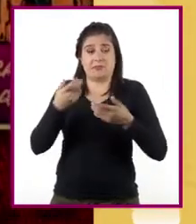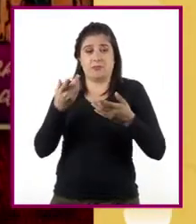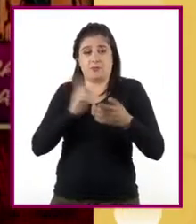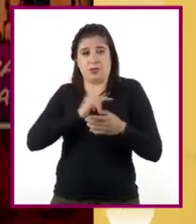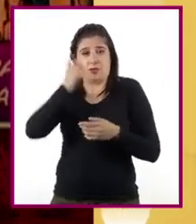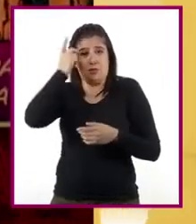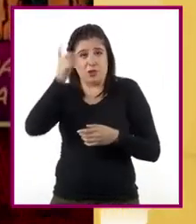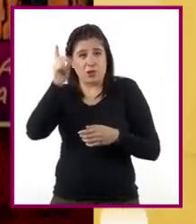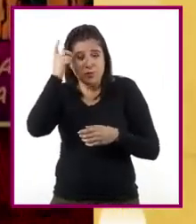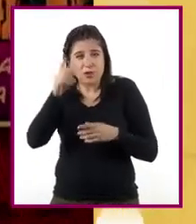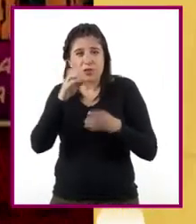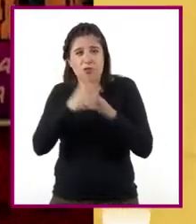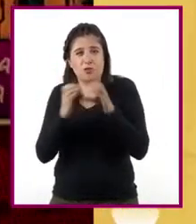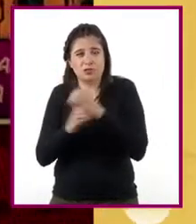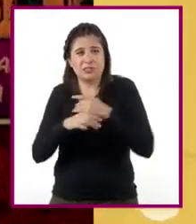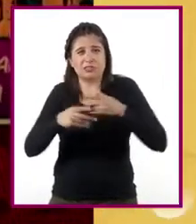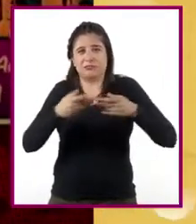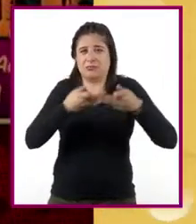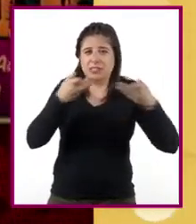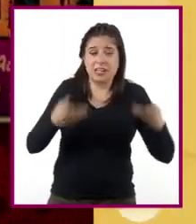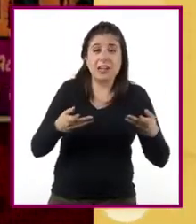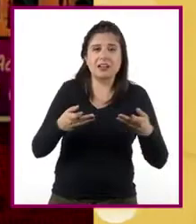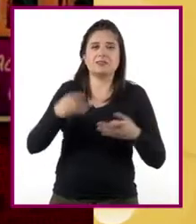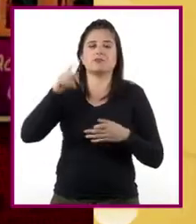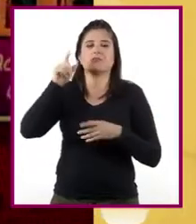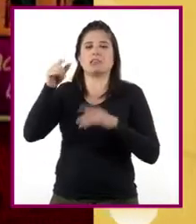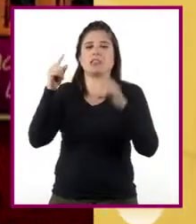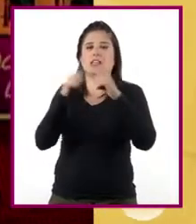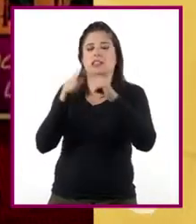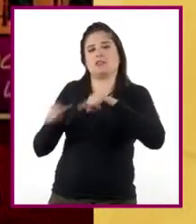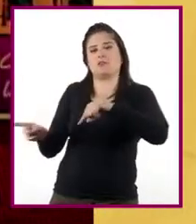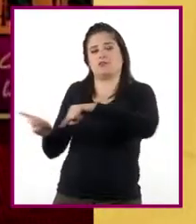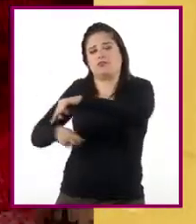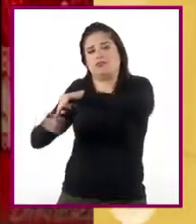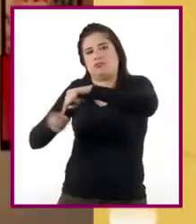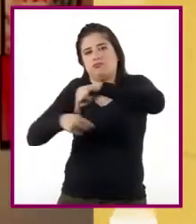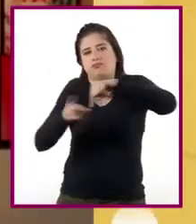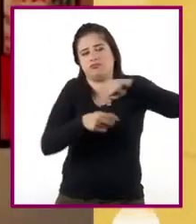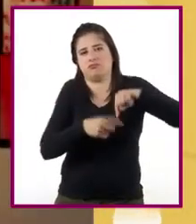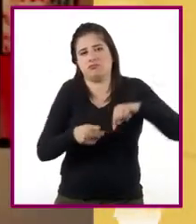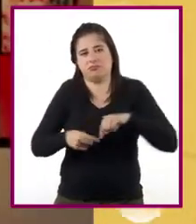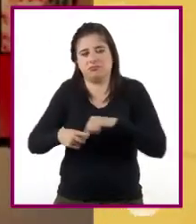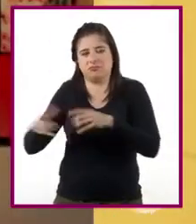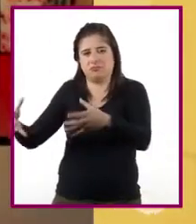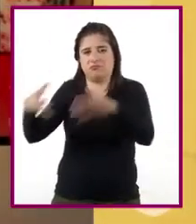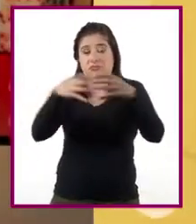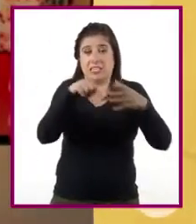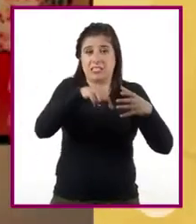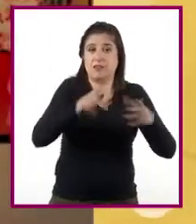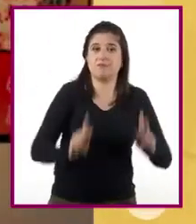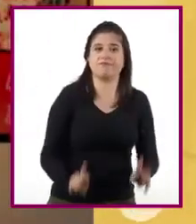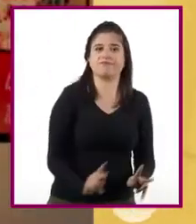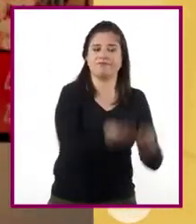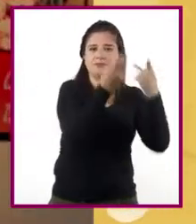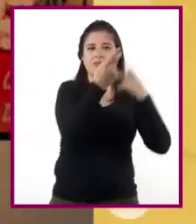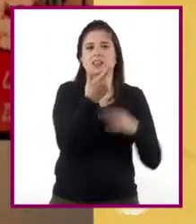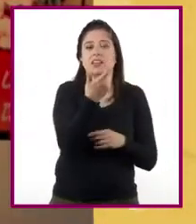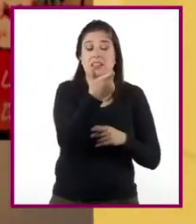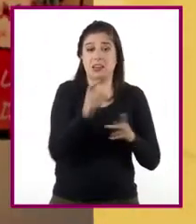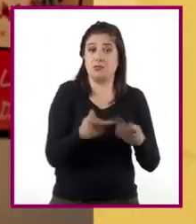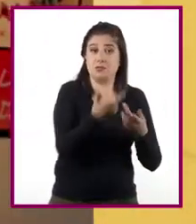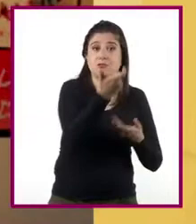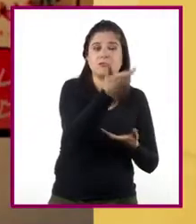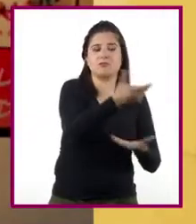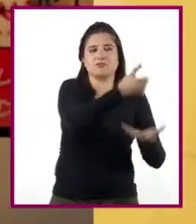raíces confiscó las propiedades que la Iglesia tenía hipotecadas a su favor, las cuales fueron vendidas y el dinero de esta venta